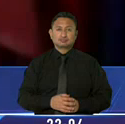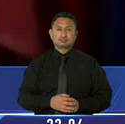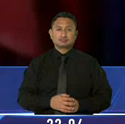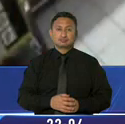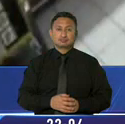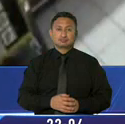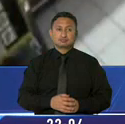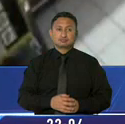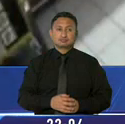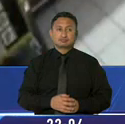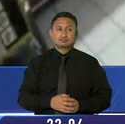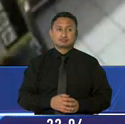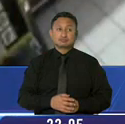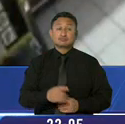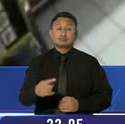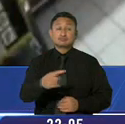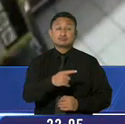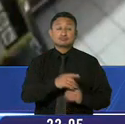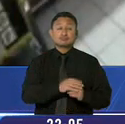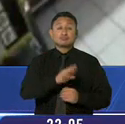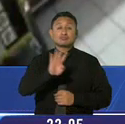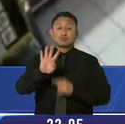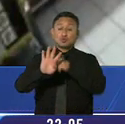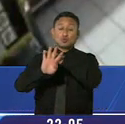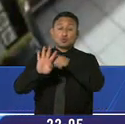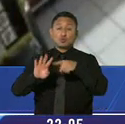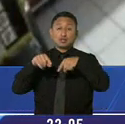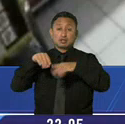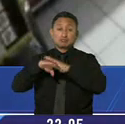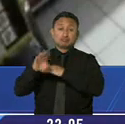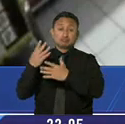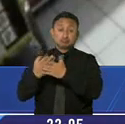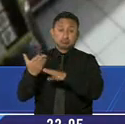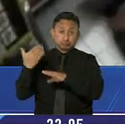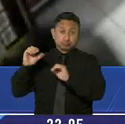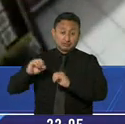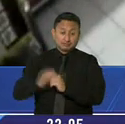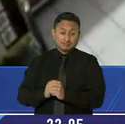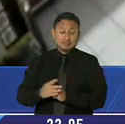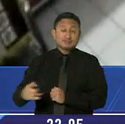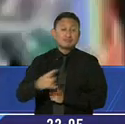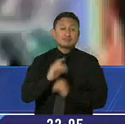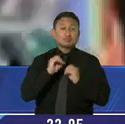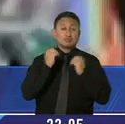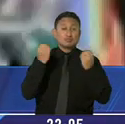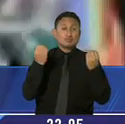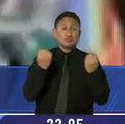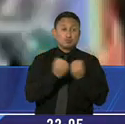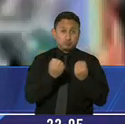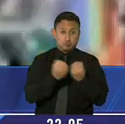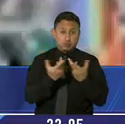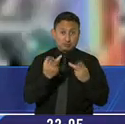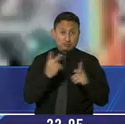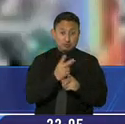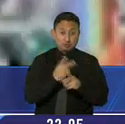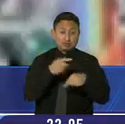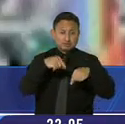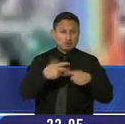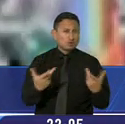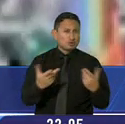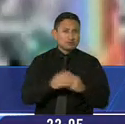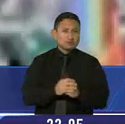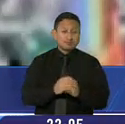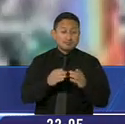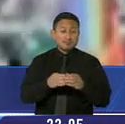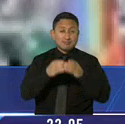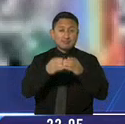Cuatro de los 5 detenidos poseen antecedentes penales. Saben que la presunta organización delictiva tenía su centro de operaciones en el